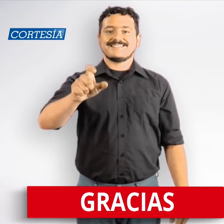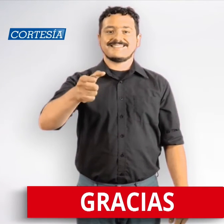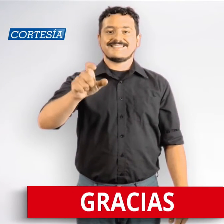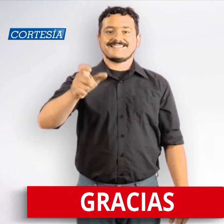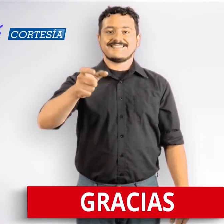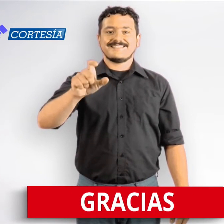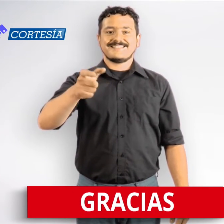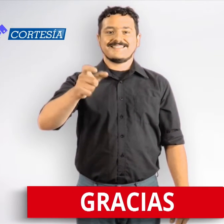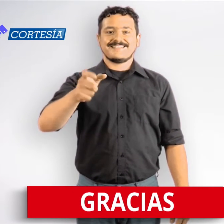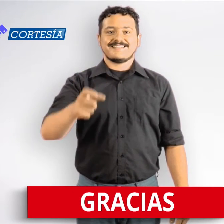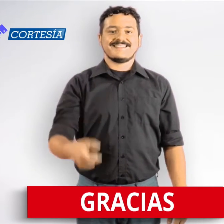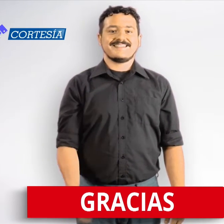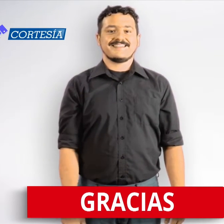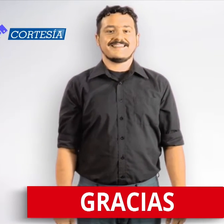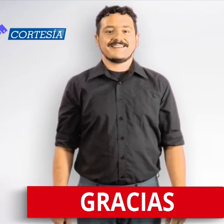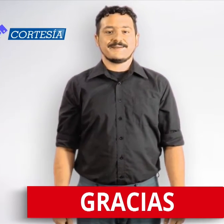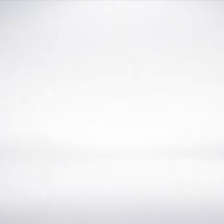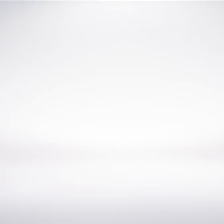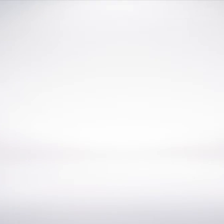Gracias.